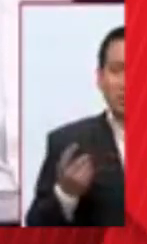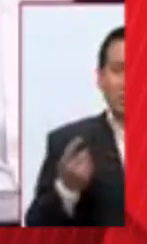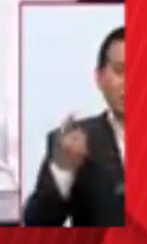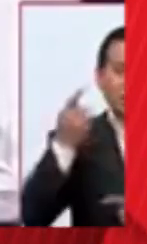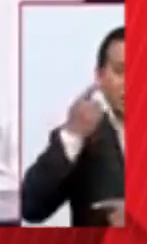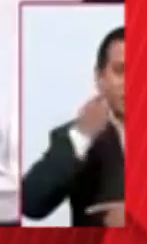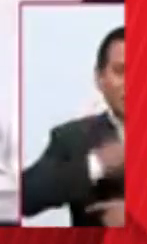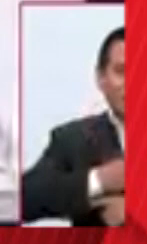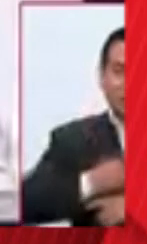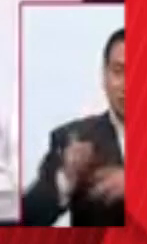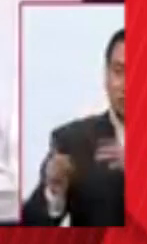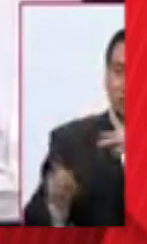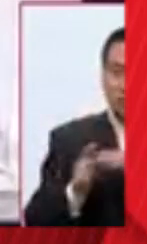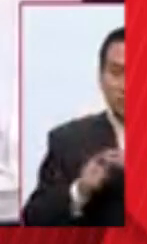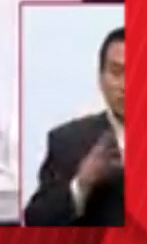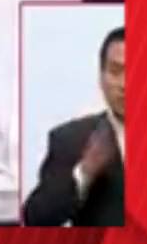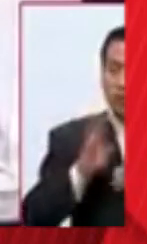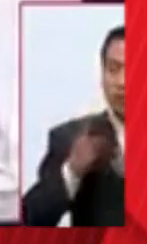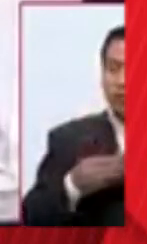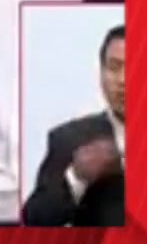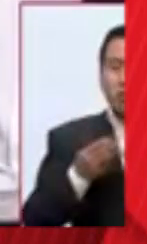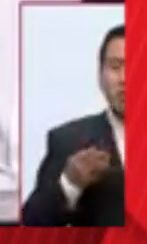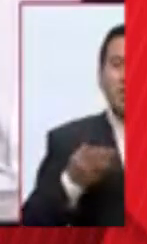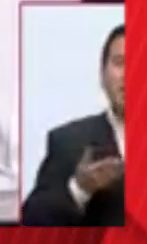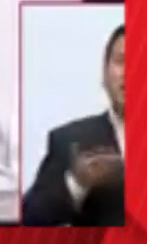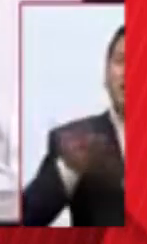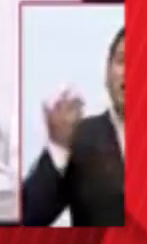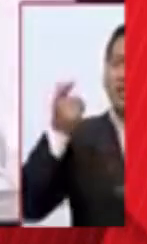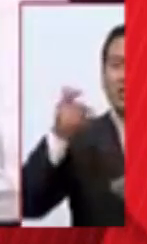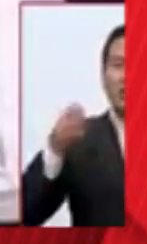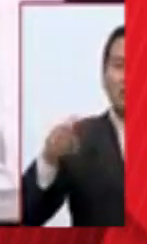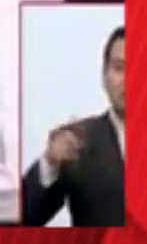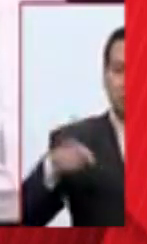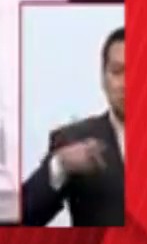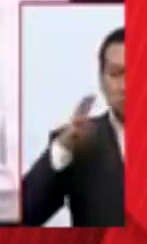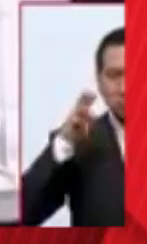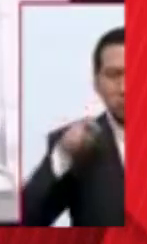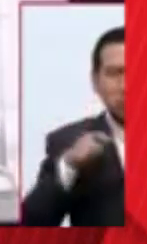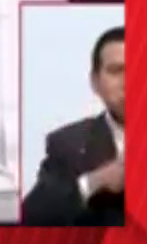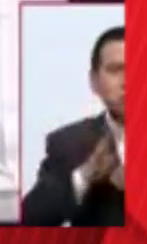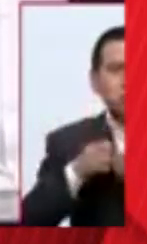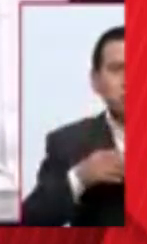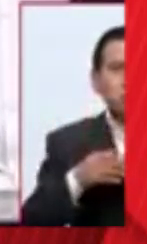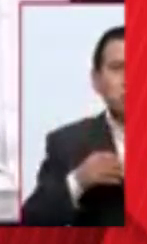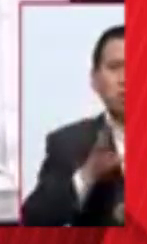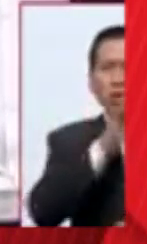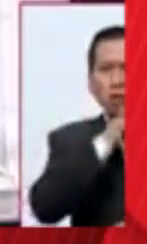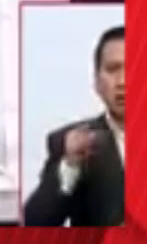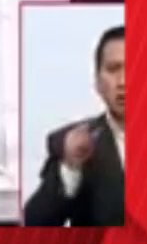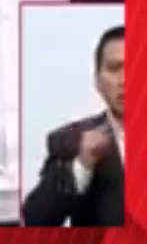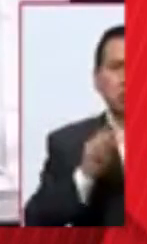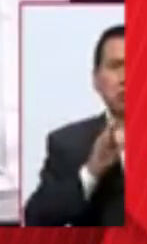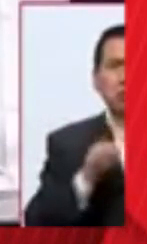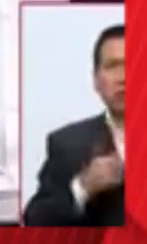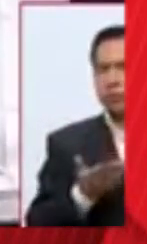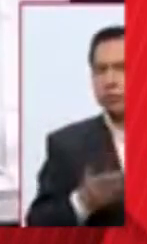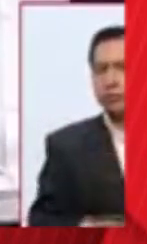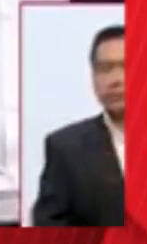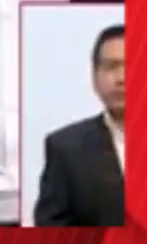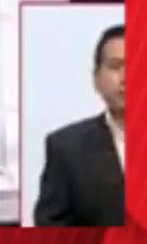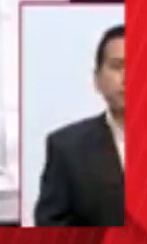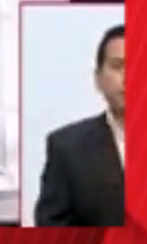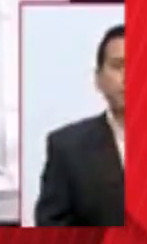del presidente electo pues del Perú, Pedro Castillo. Ha recibido la invitación para participar en la toma